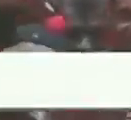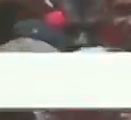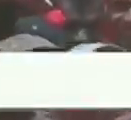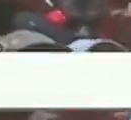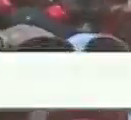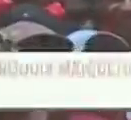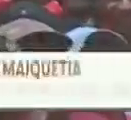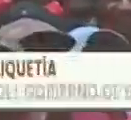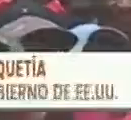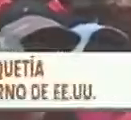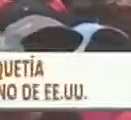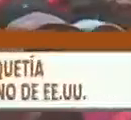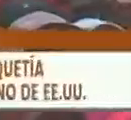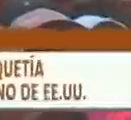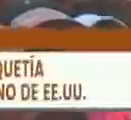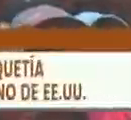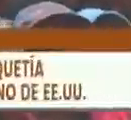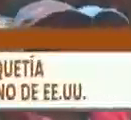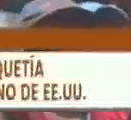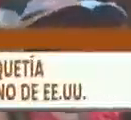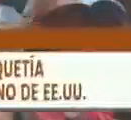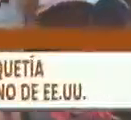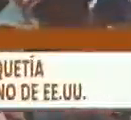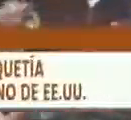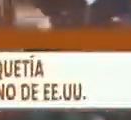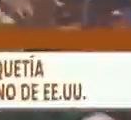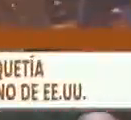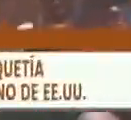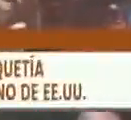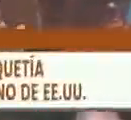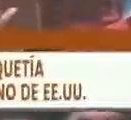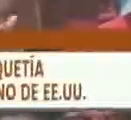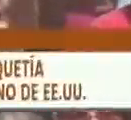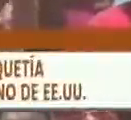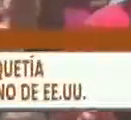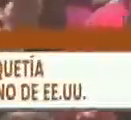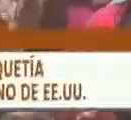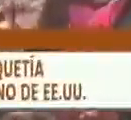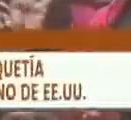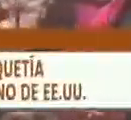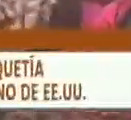¿Cómo está la gente de La Guaira? ¿Cómo está la moral aquí en La Guaira?